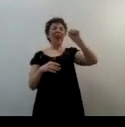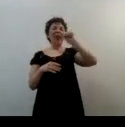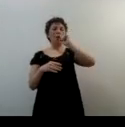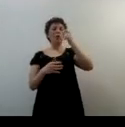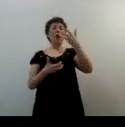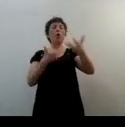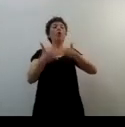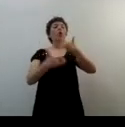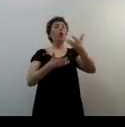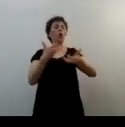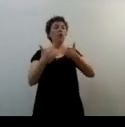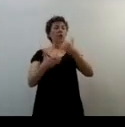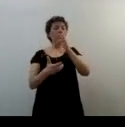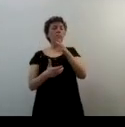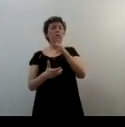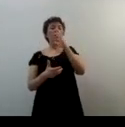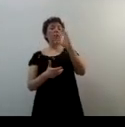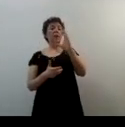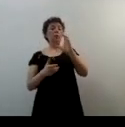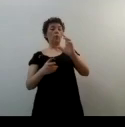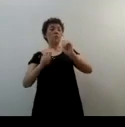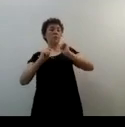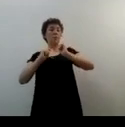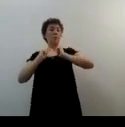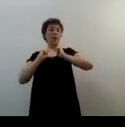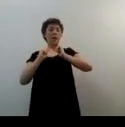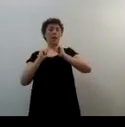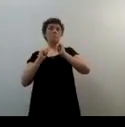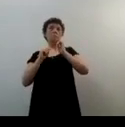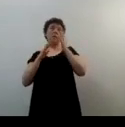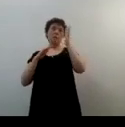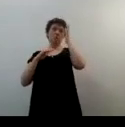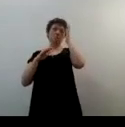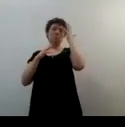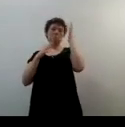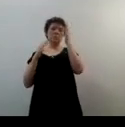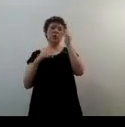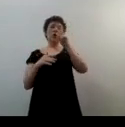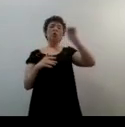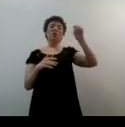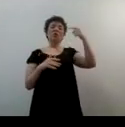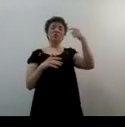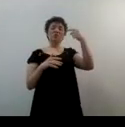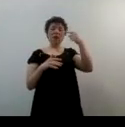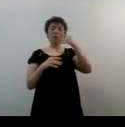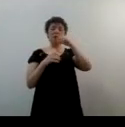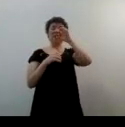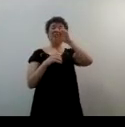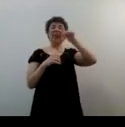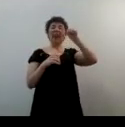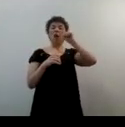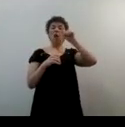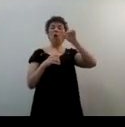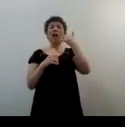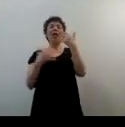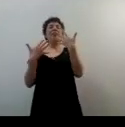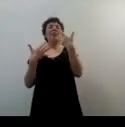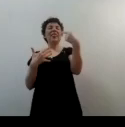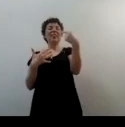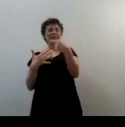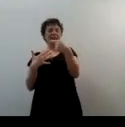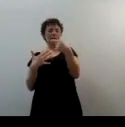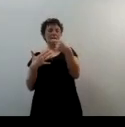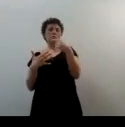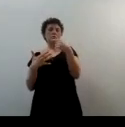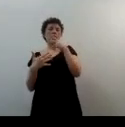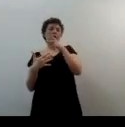Que ese carbohidrato que te aportan, que para que os hagáis una idea, 200 gramos de zanahoria lo que contiene son 10 gramos de carbohidratos, o sea que es una buena